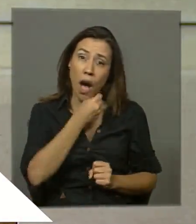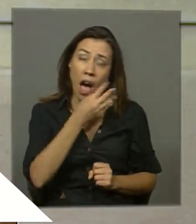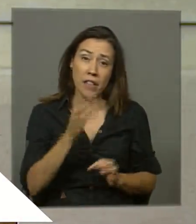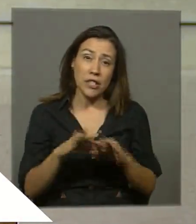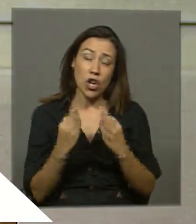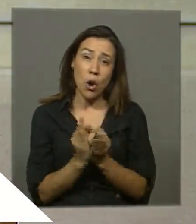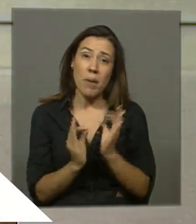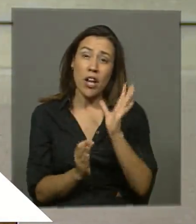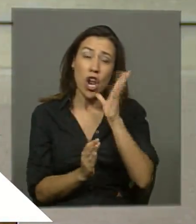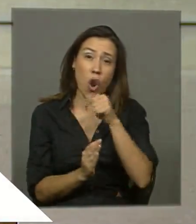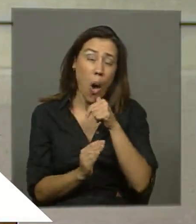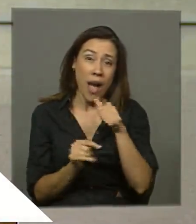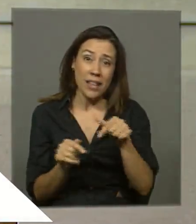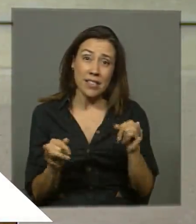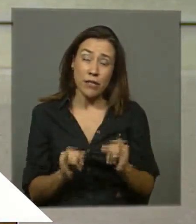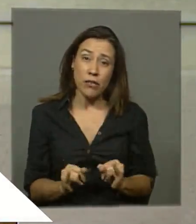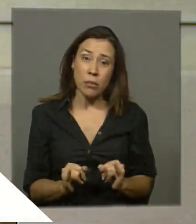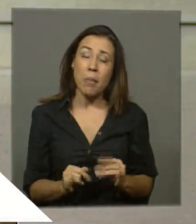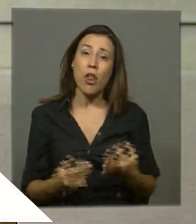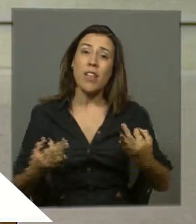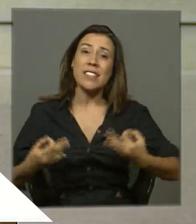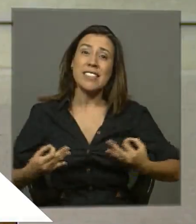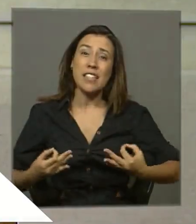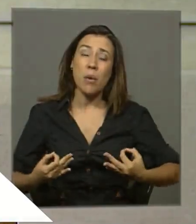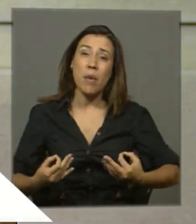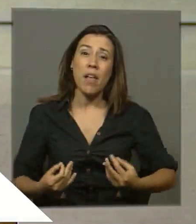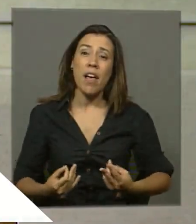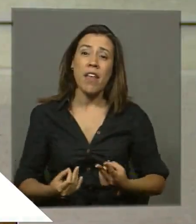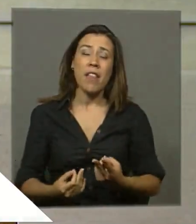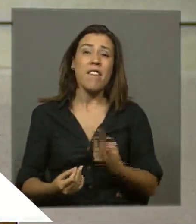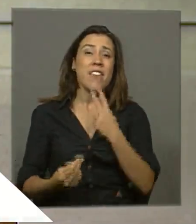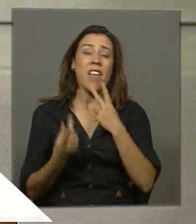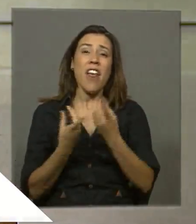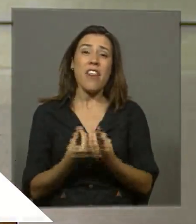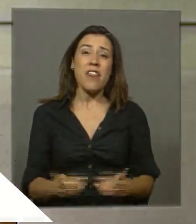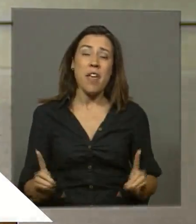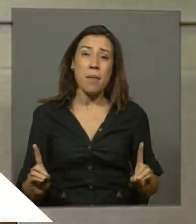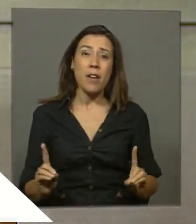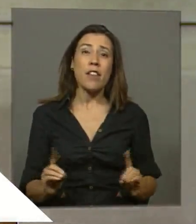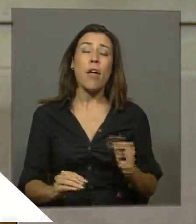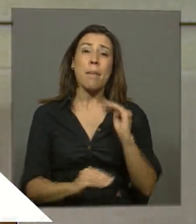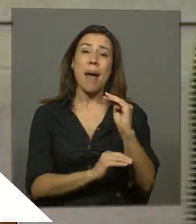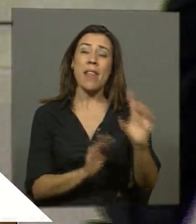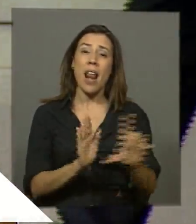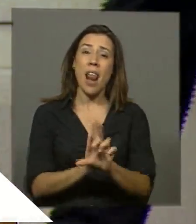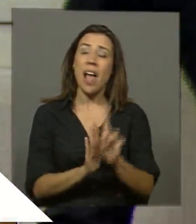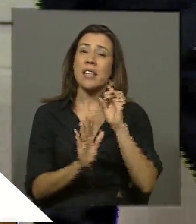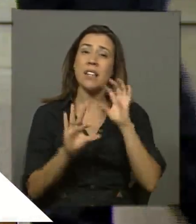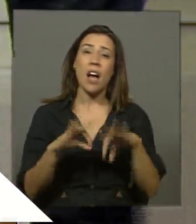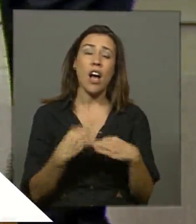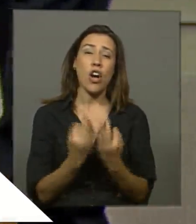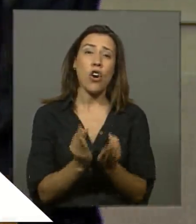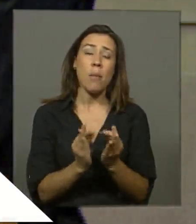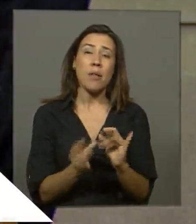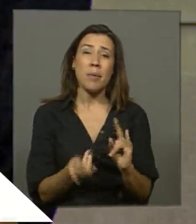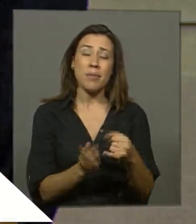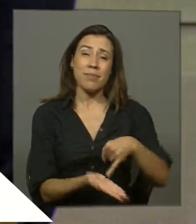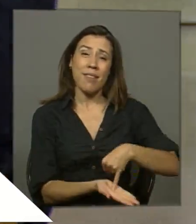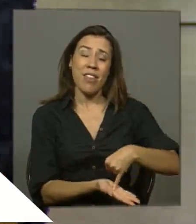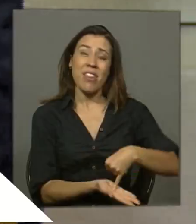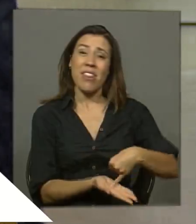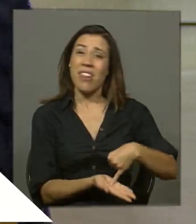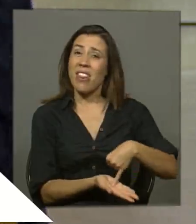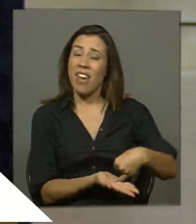plano que no exista tal la verdad es que la seguridades de una vida en democracia y el Imperio de la ley se encuentra sustancialmente debilitados y